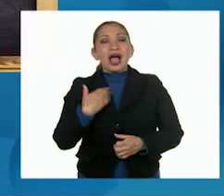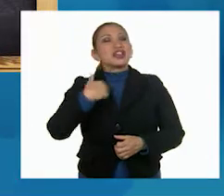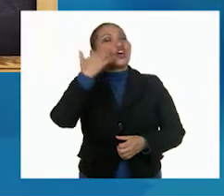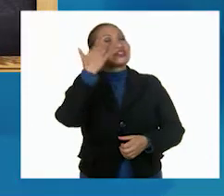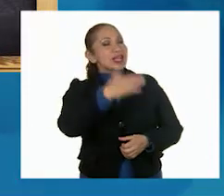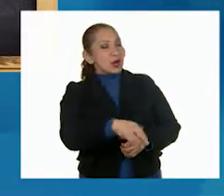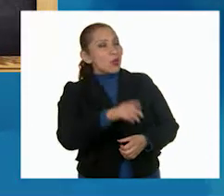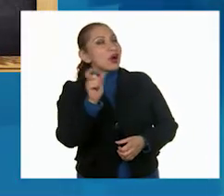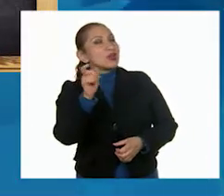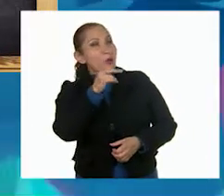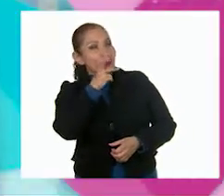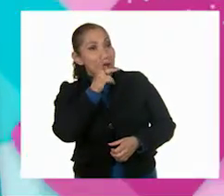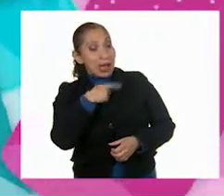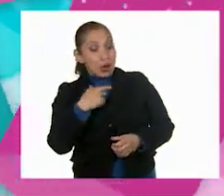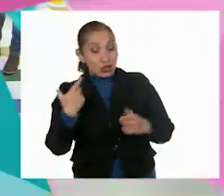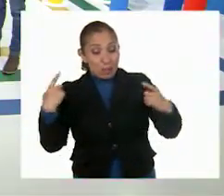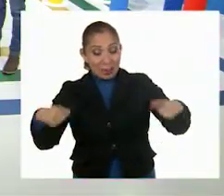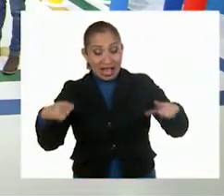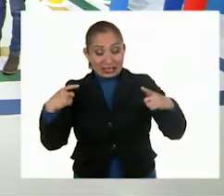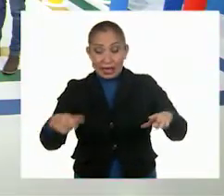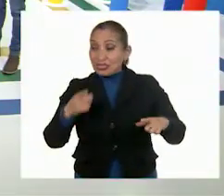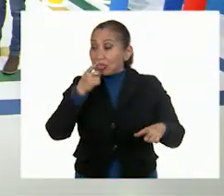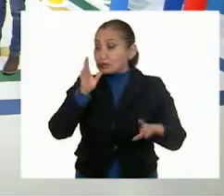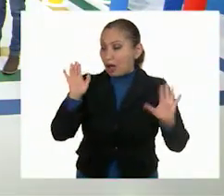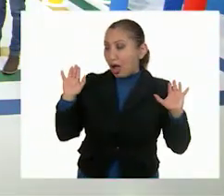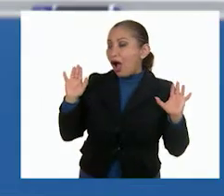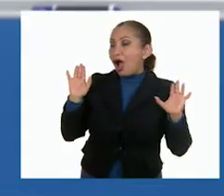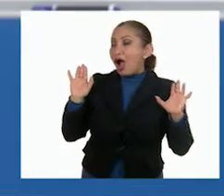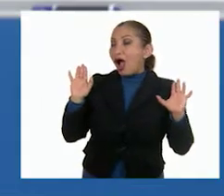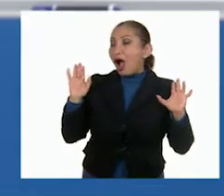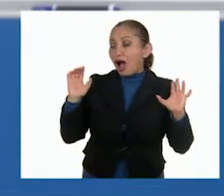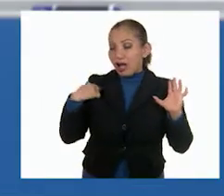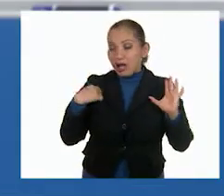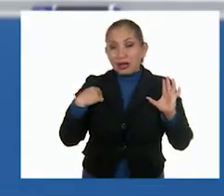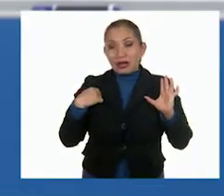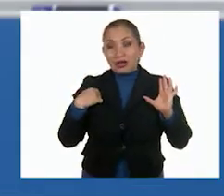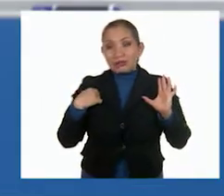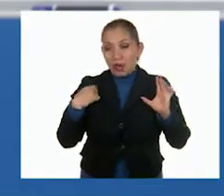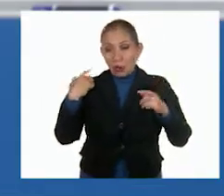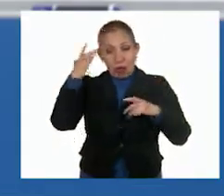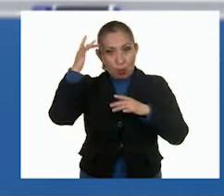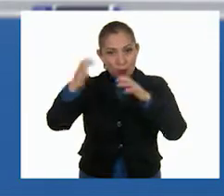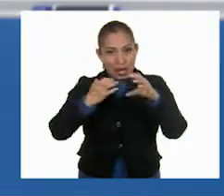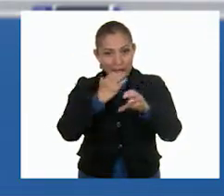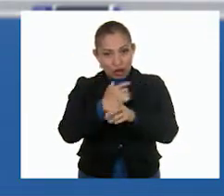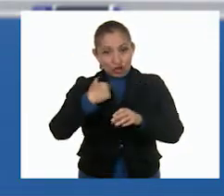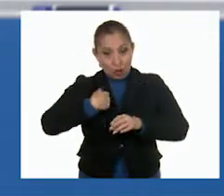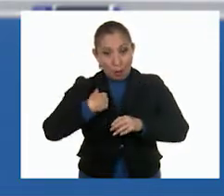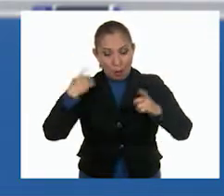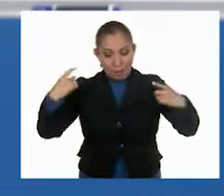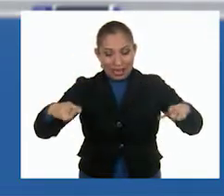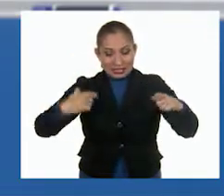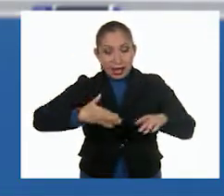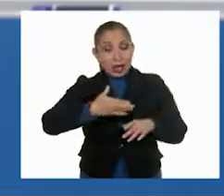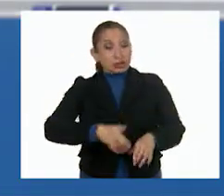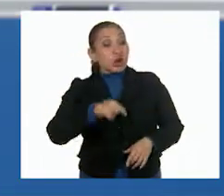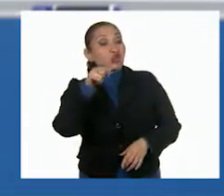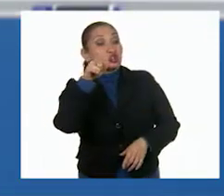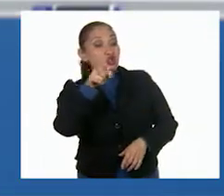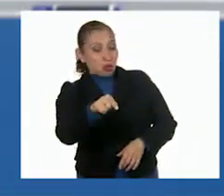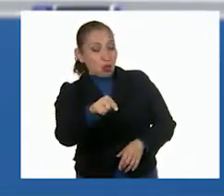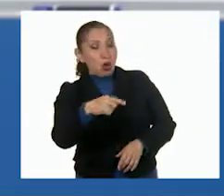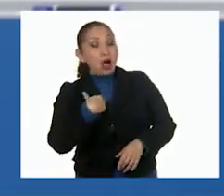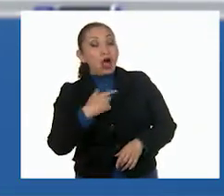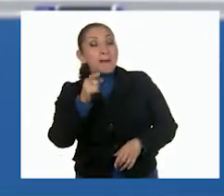cuando partimos el pastel nos dice, cuando es nuestro cumpleaños y yo parto mi pastel, me dice, tú